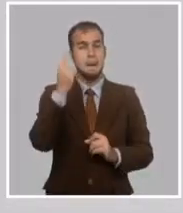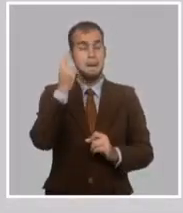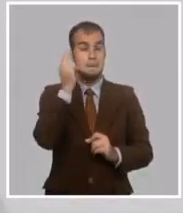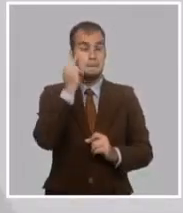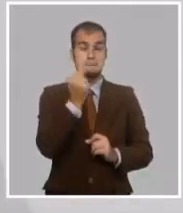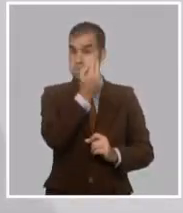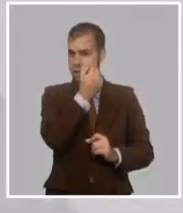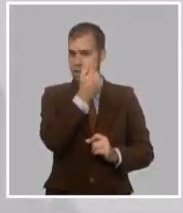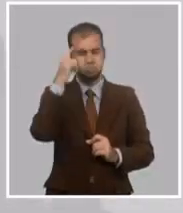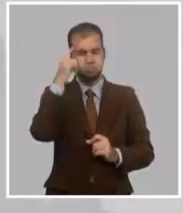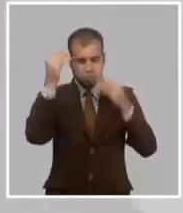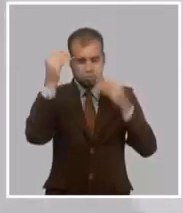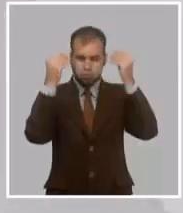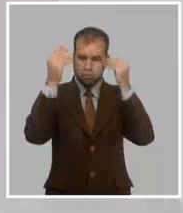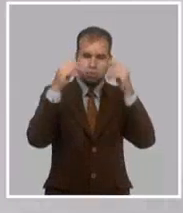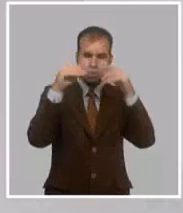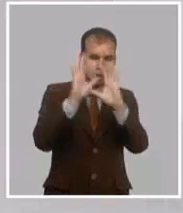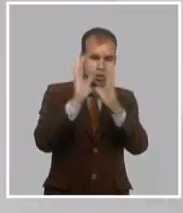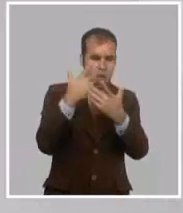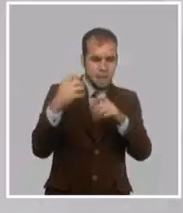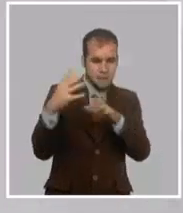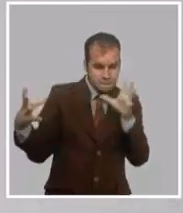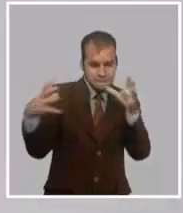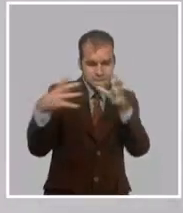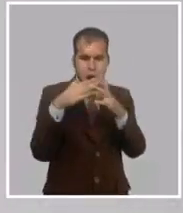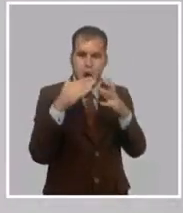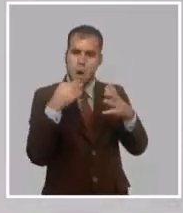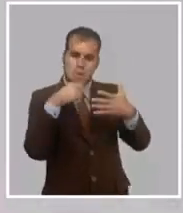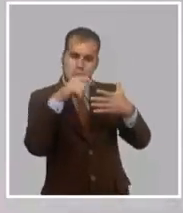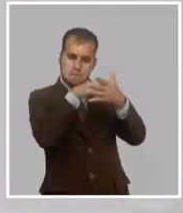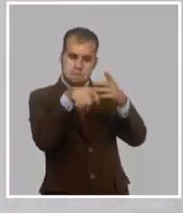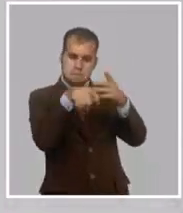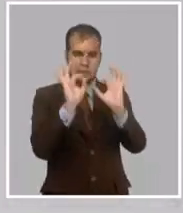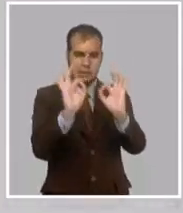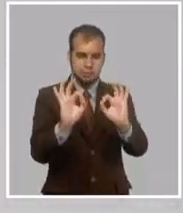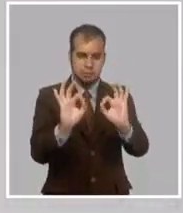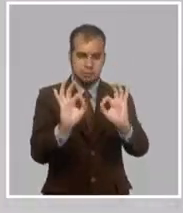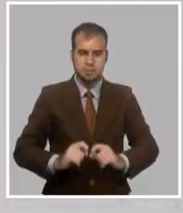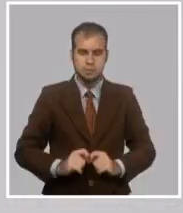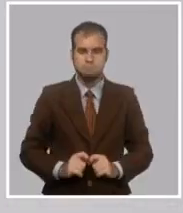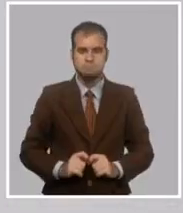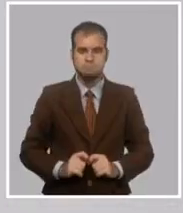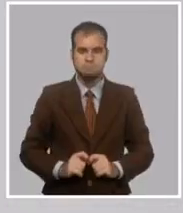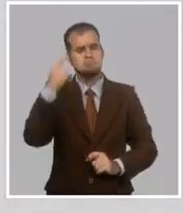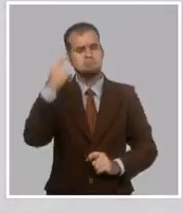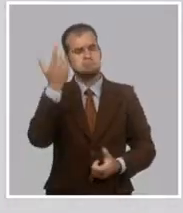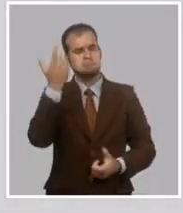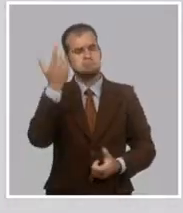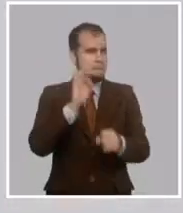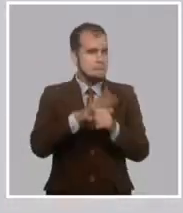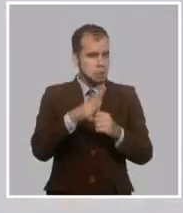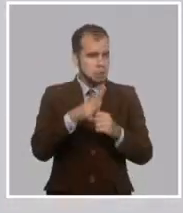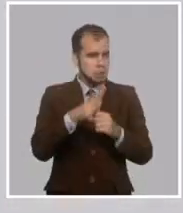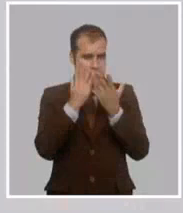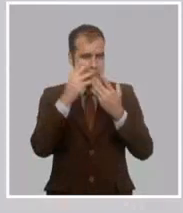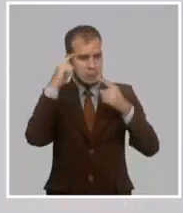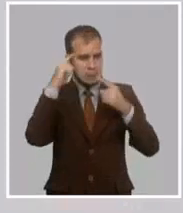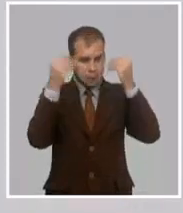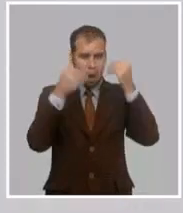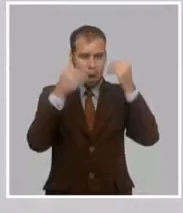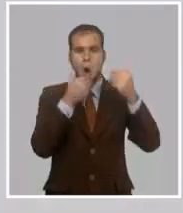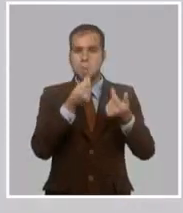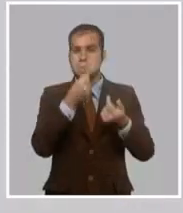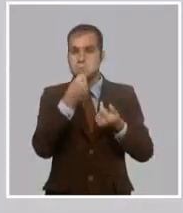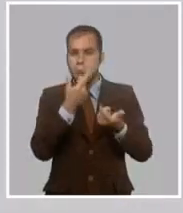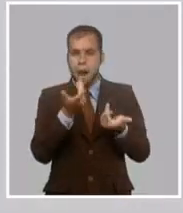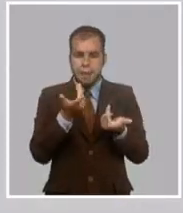muchísimo y trató de encontrar cómo solucionar el asunto. Bueno,